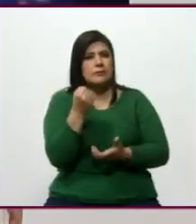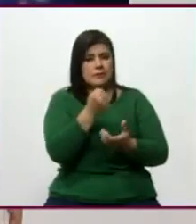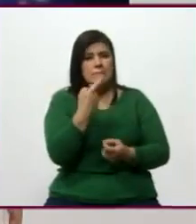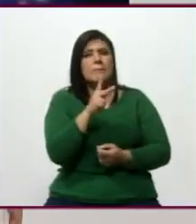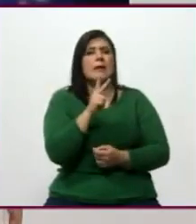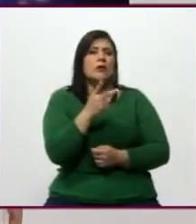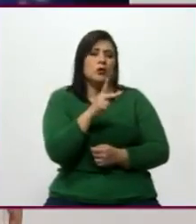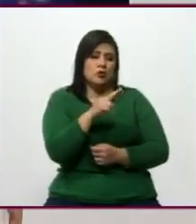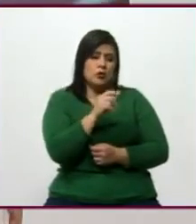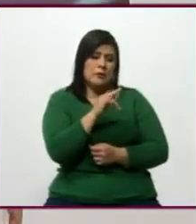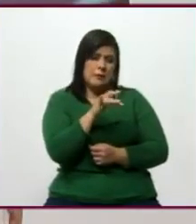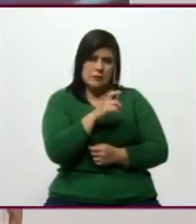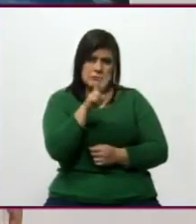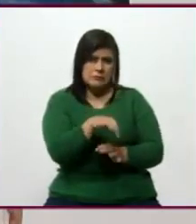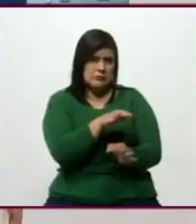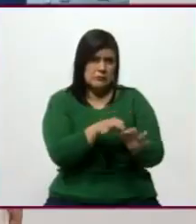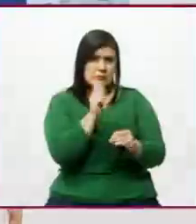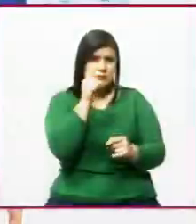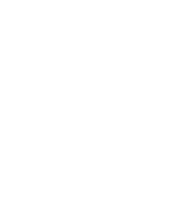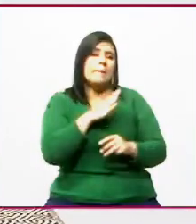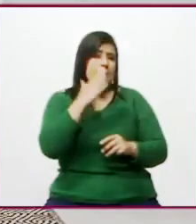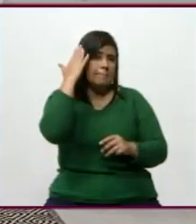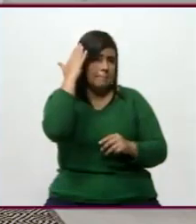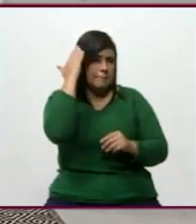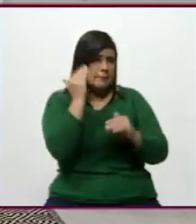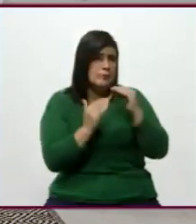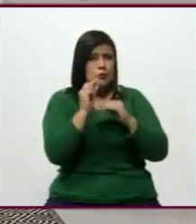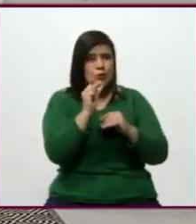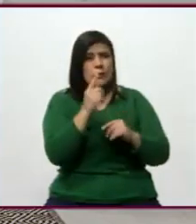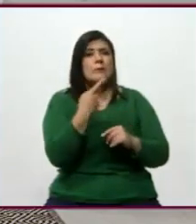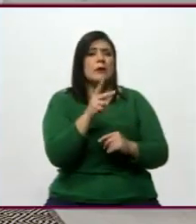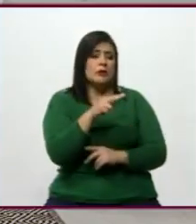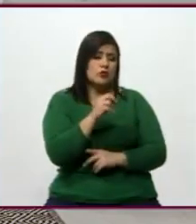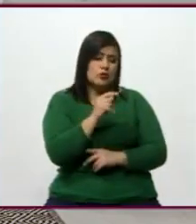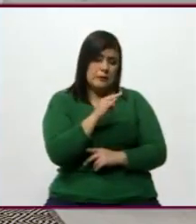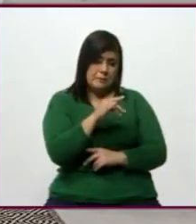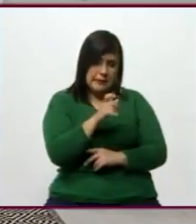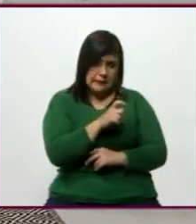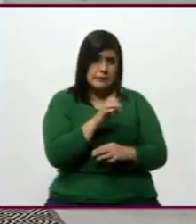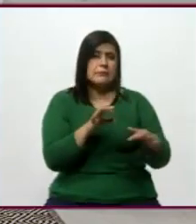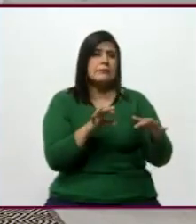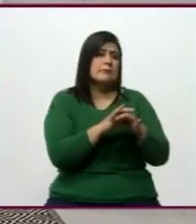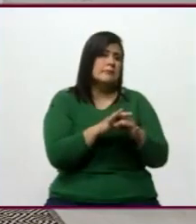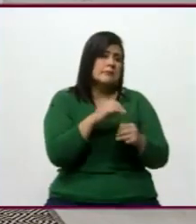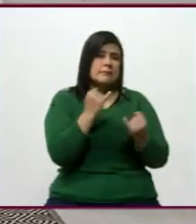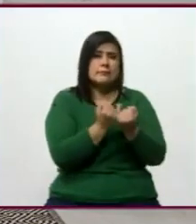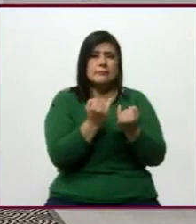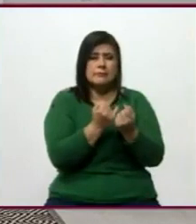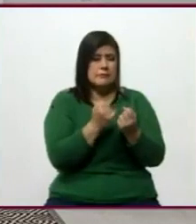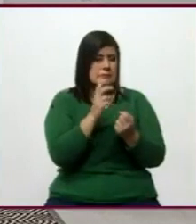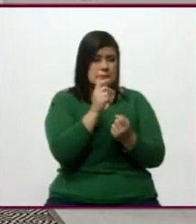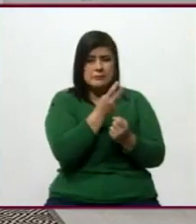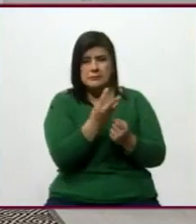tuviese se ha cumplido ha tenido ha formado ahí a mucha gente notimex también junto con pues por lo menos unas